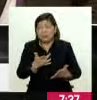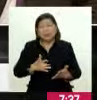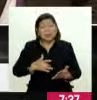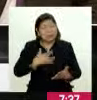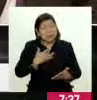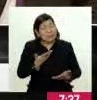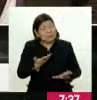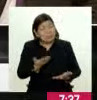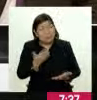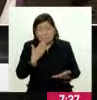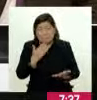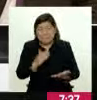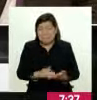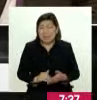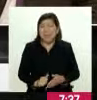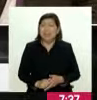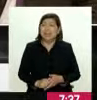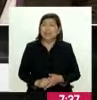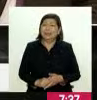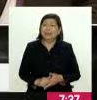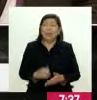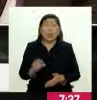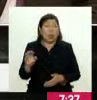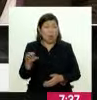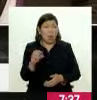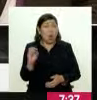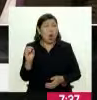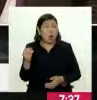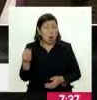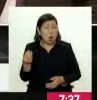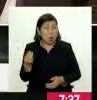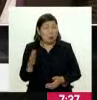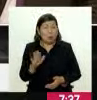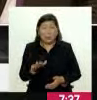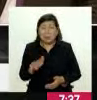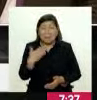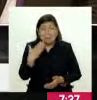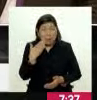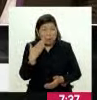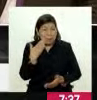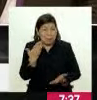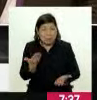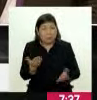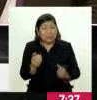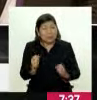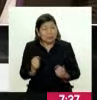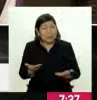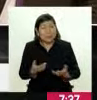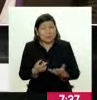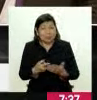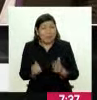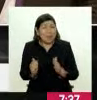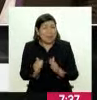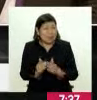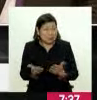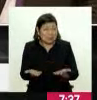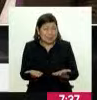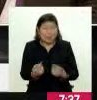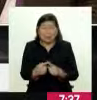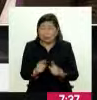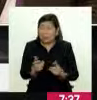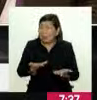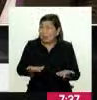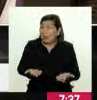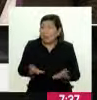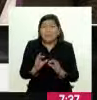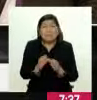lo que ha ocurrido. En muchos casos jóvenes, en otros padres de familia, que efectivamente también ahí va eso, la reparación, la tratar de ayudar algo a